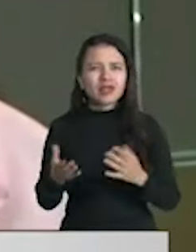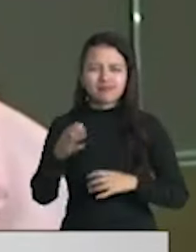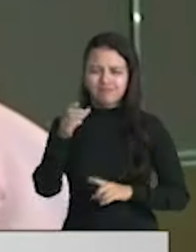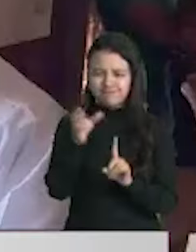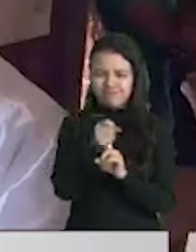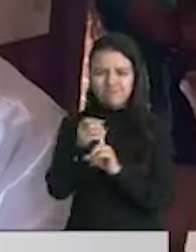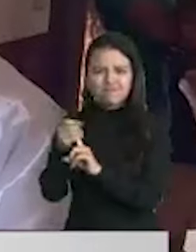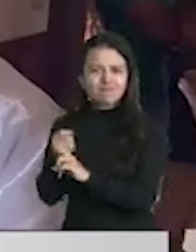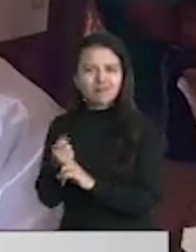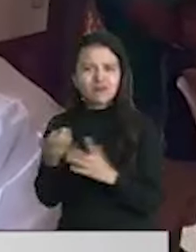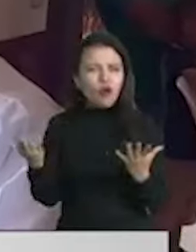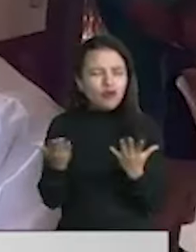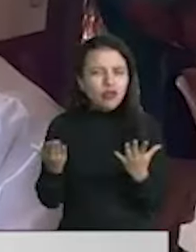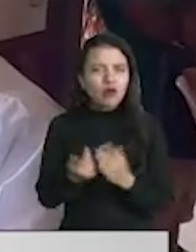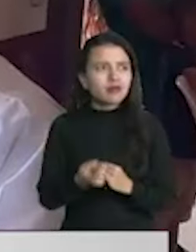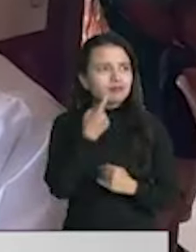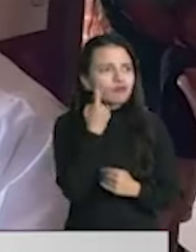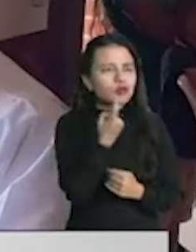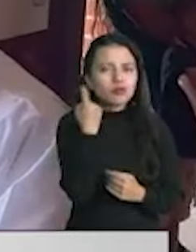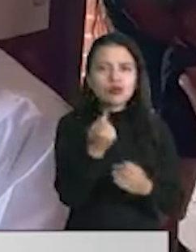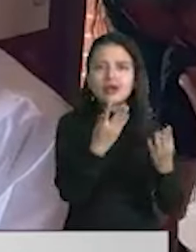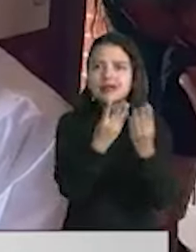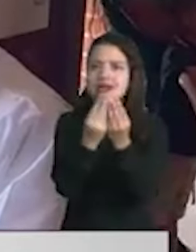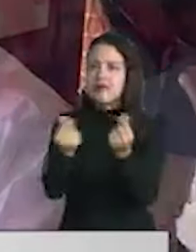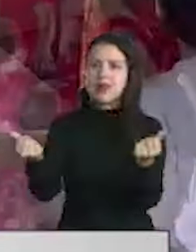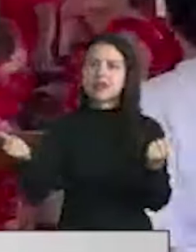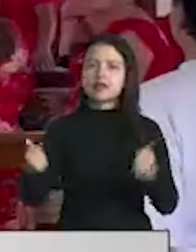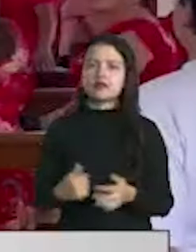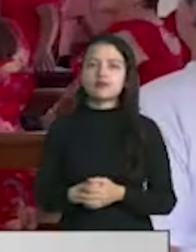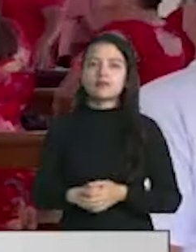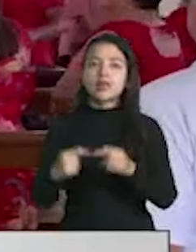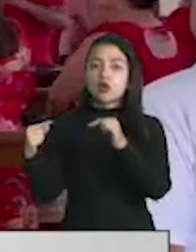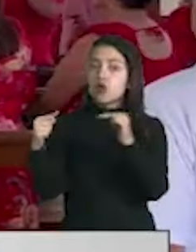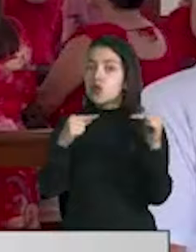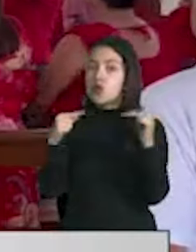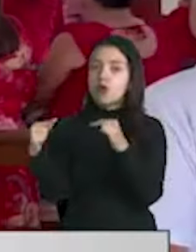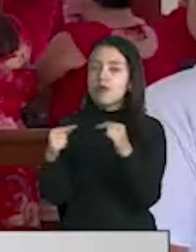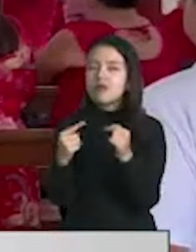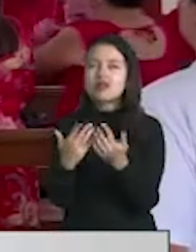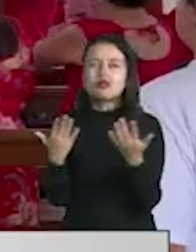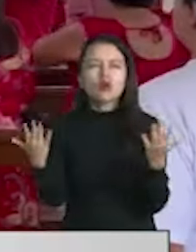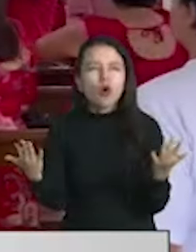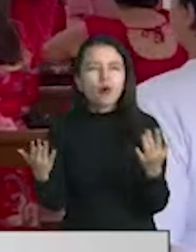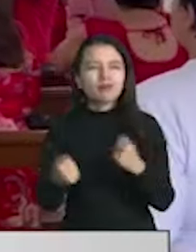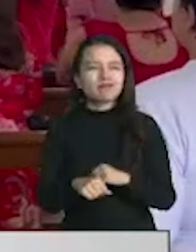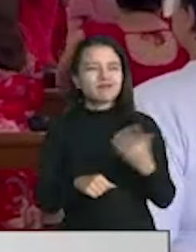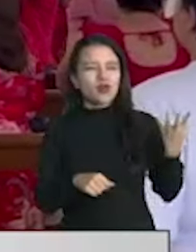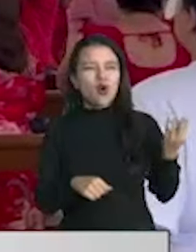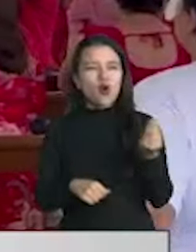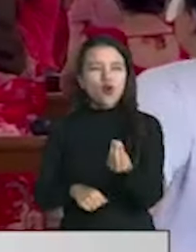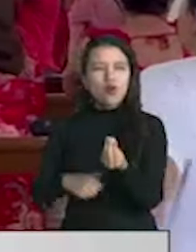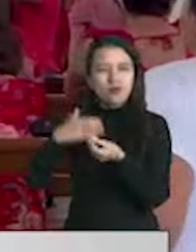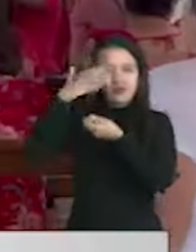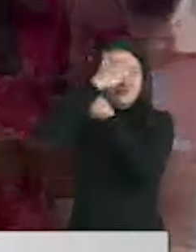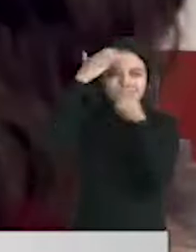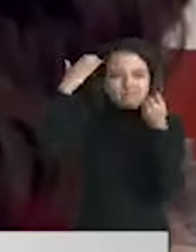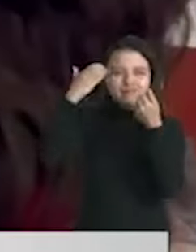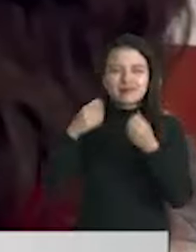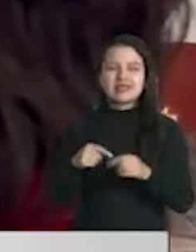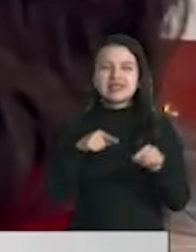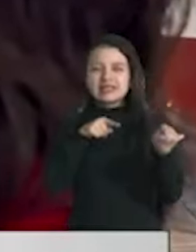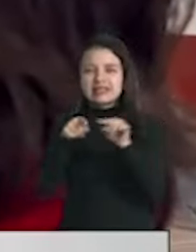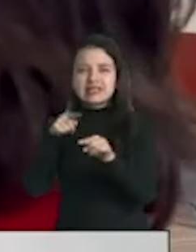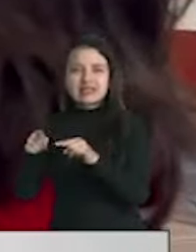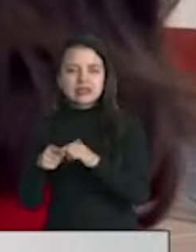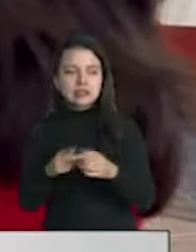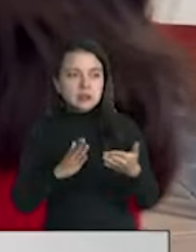dadas por desaparecidas. Según la entidad, el conflicto en los territorios y la presencia de actores armados los llevó a abstenerse de avanzar en la